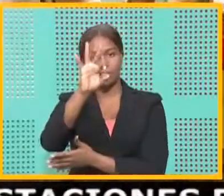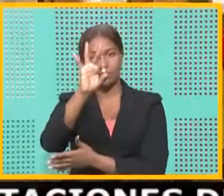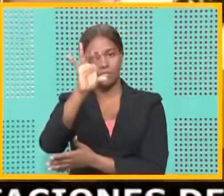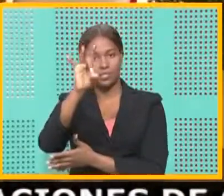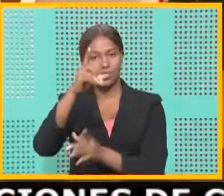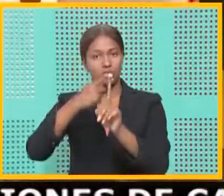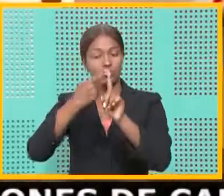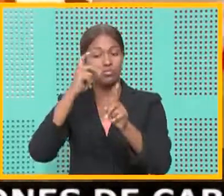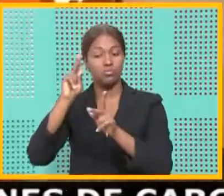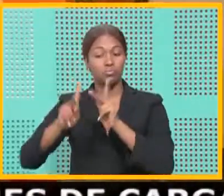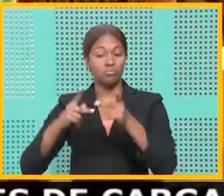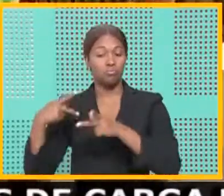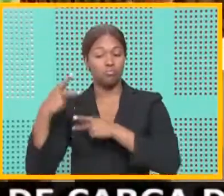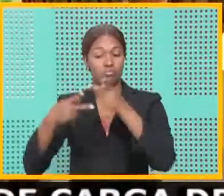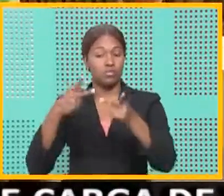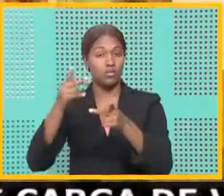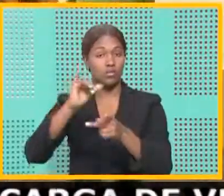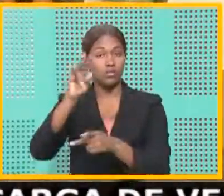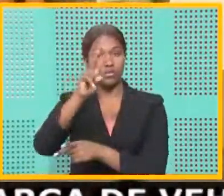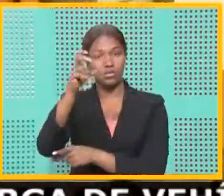656.398 fueron cruceristas y